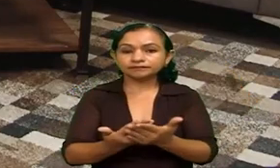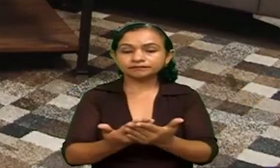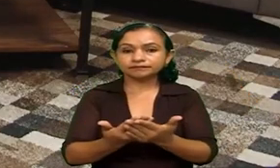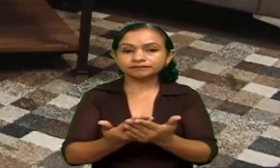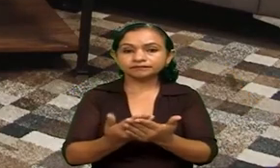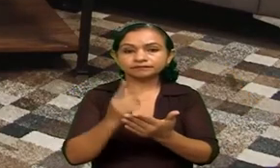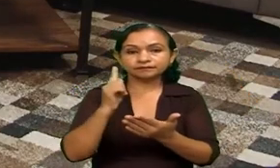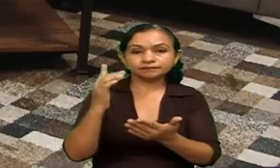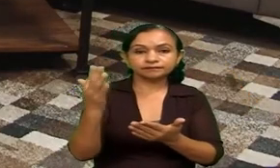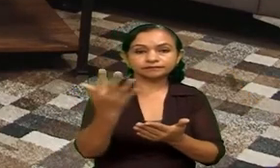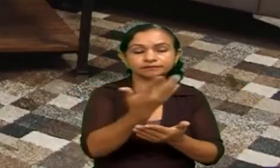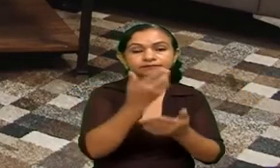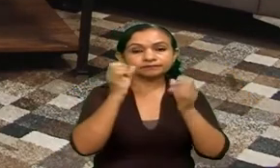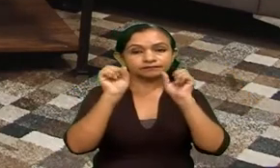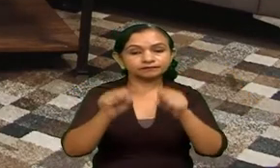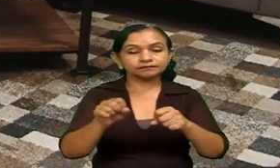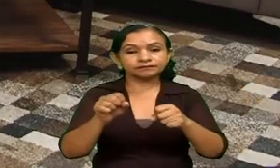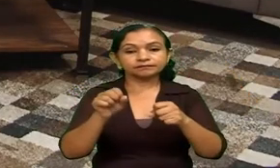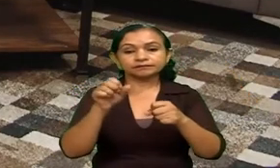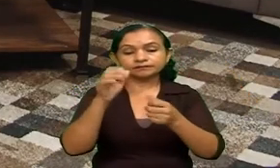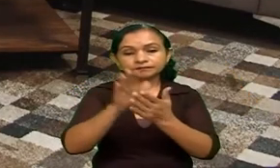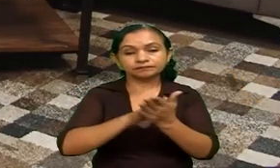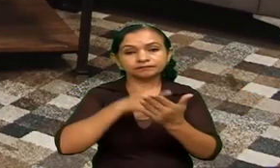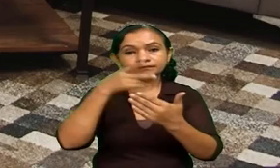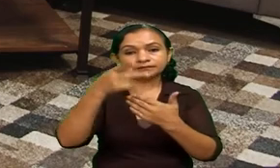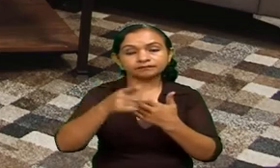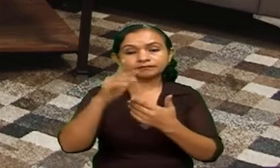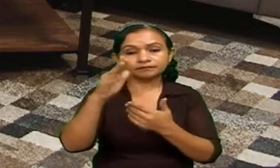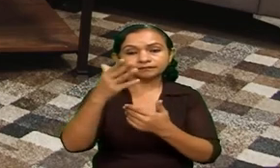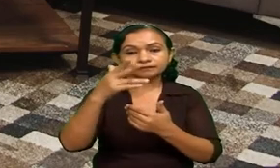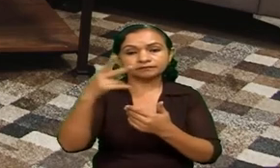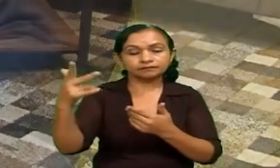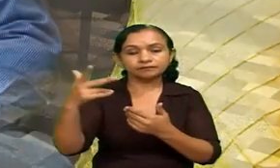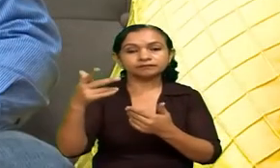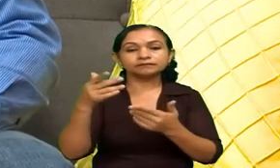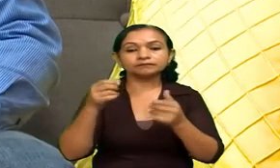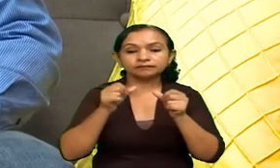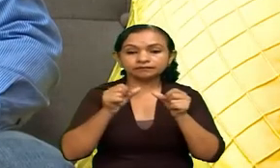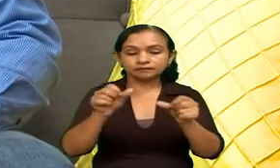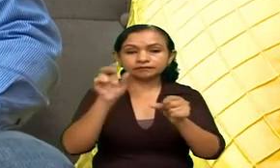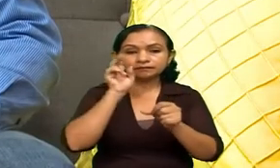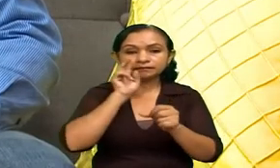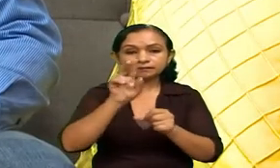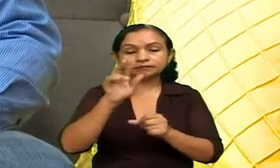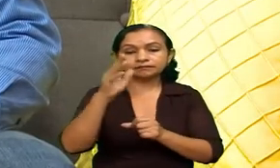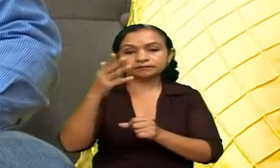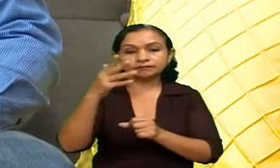a nombre de todo el equipo que hace posible la transmisión de su programa desde el Parlamento, le invitamos a que se quede en fiel sintonía del